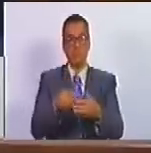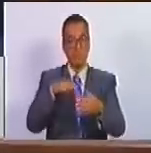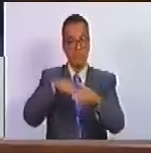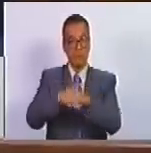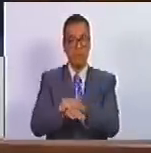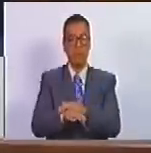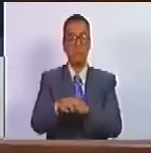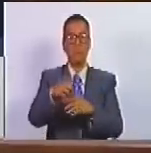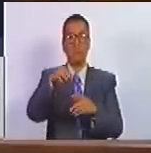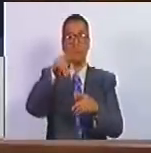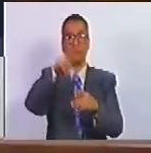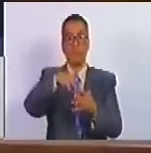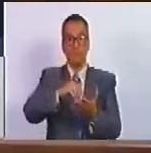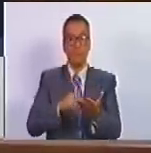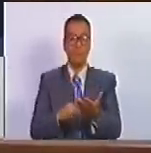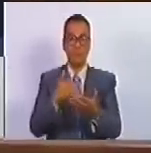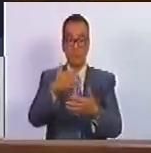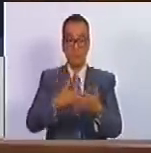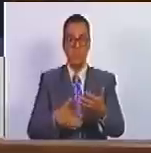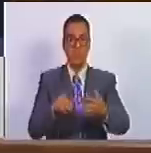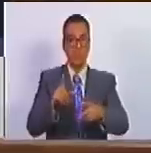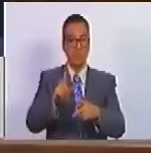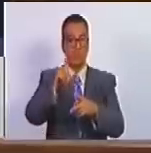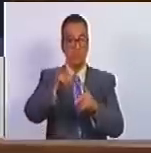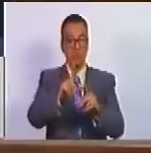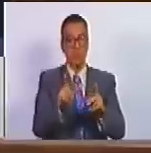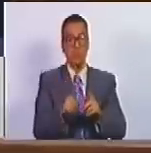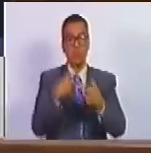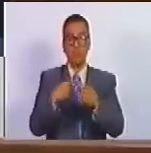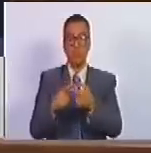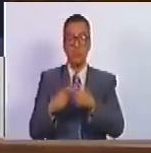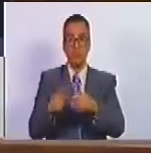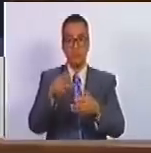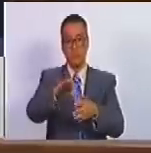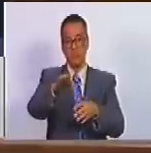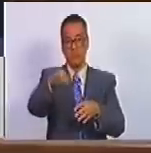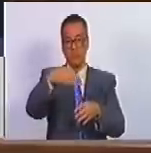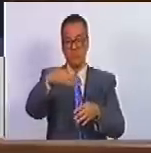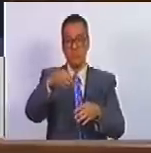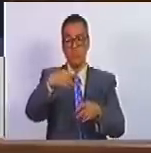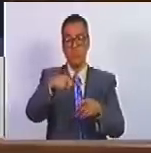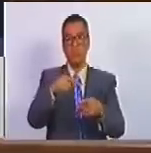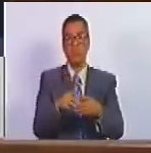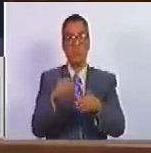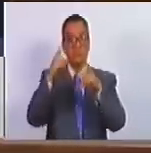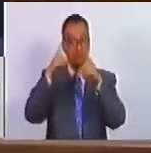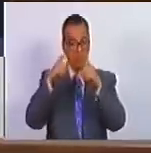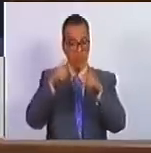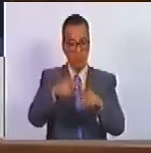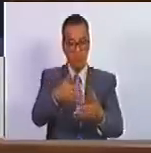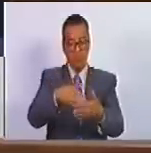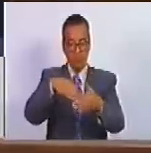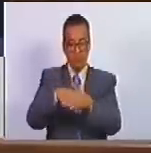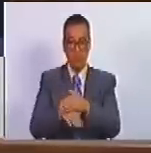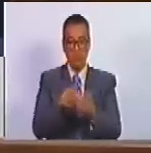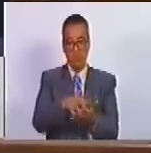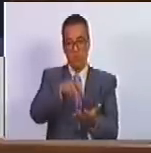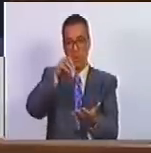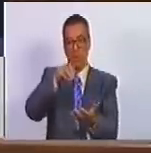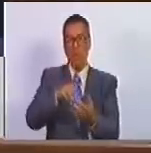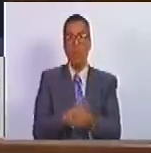digitalización de planos, expedientes, licencias y cualquier documento susceptible de ser fotocopiado o